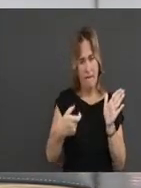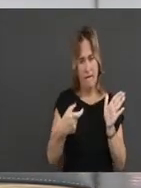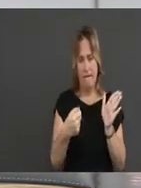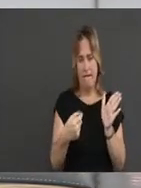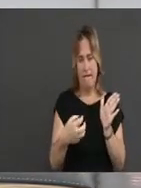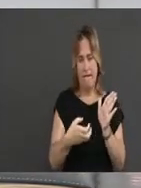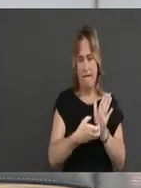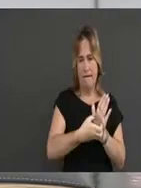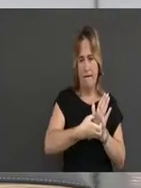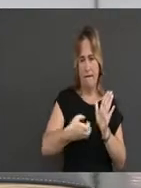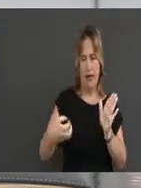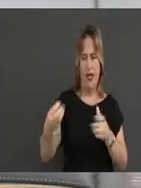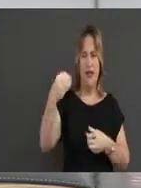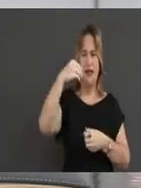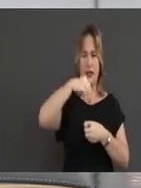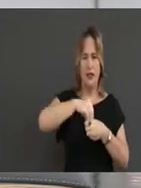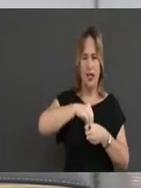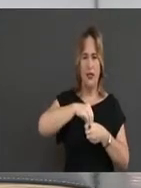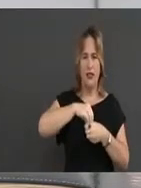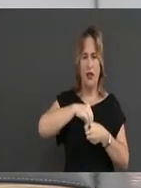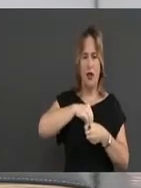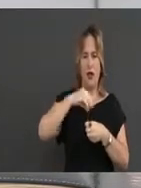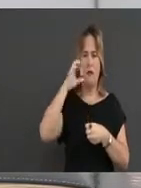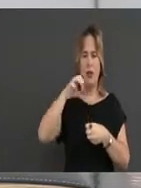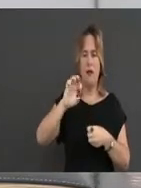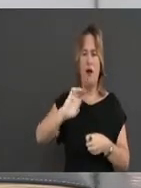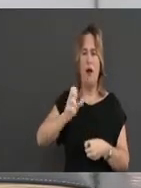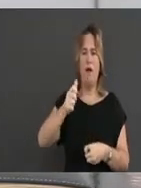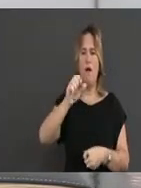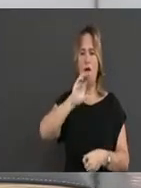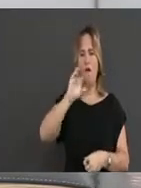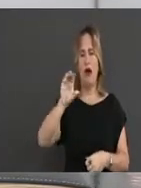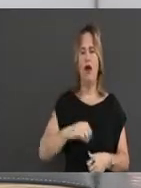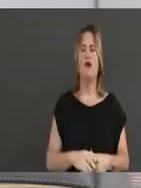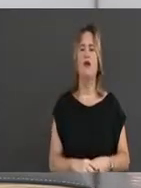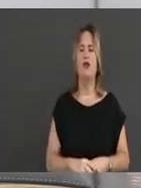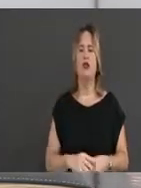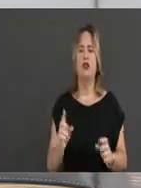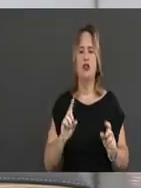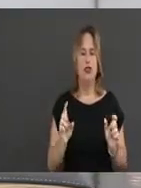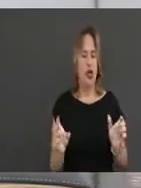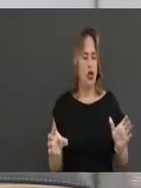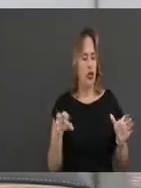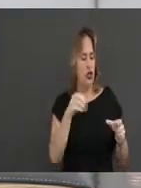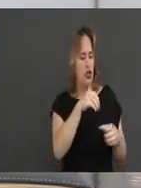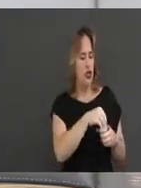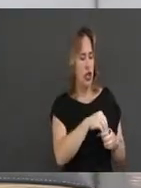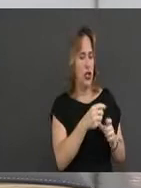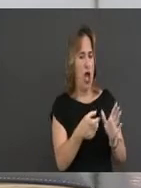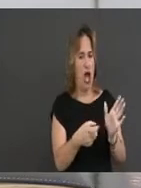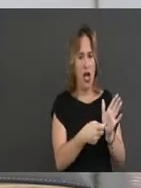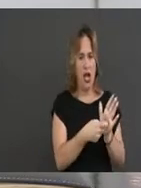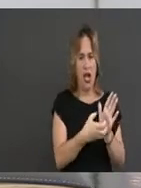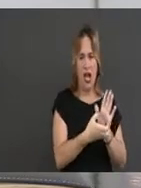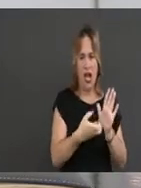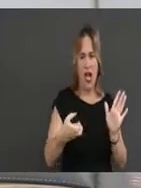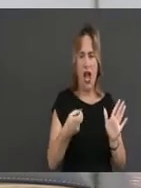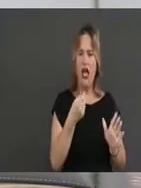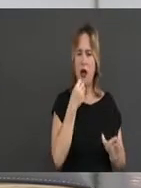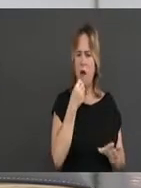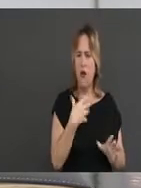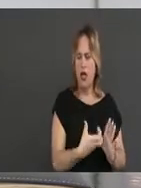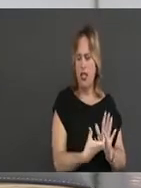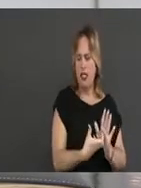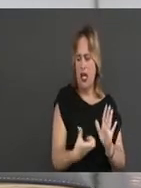extraer efectivo dentro de las cajas, dentro de la sucursal, en la sucursal. O sea, no solo dentro, en el cajero automático usted